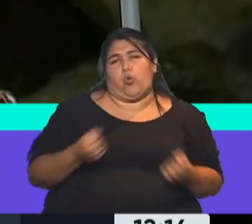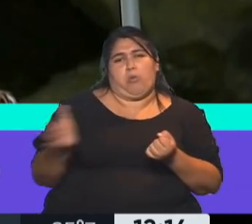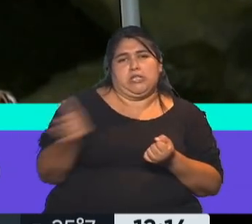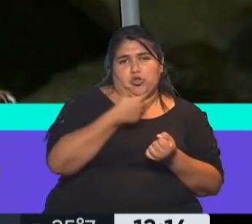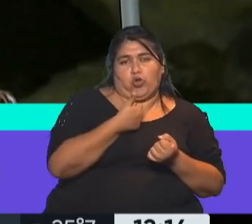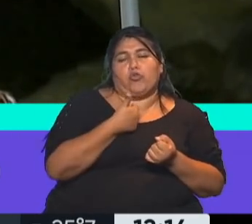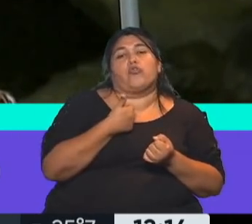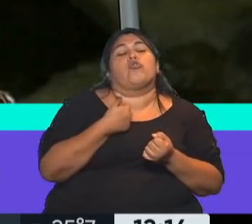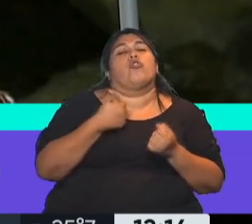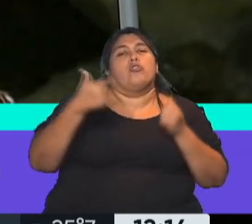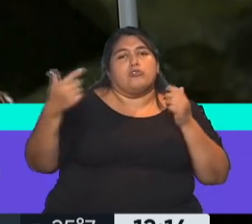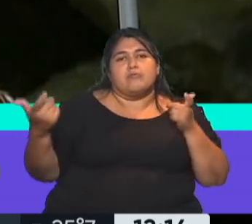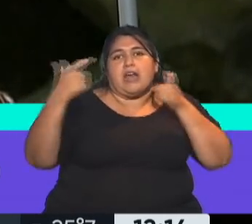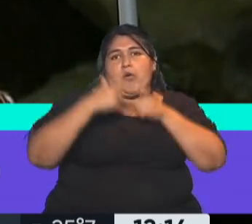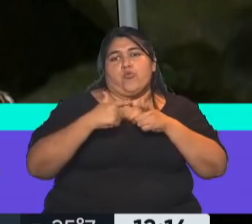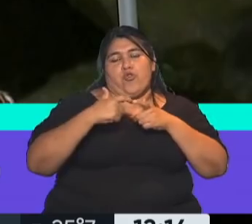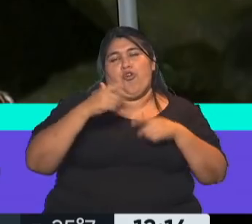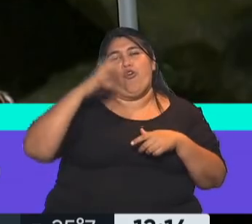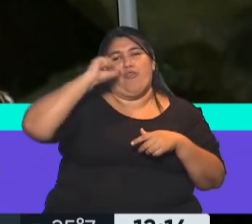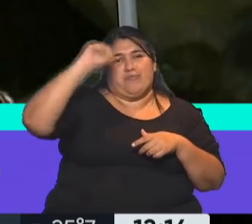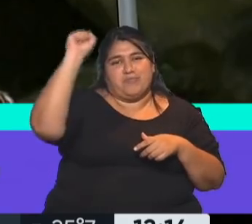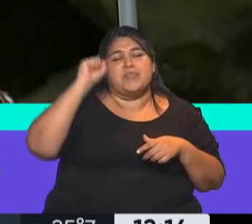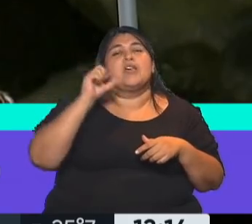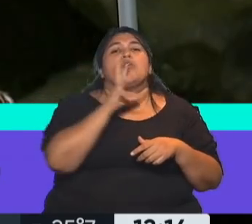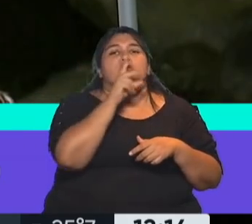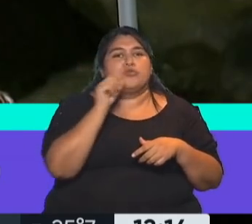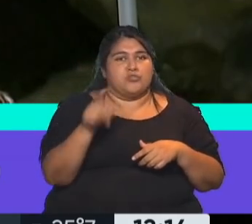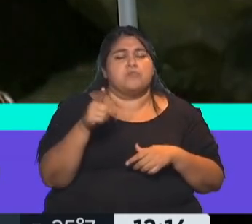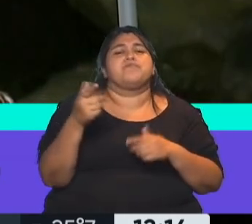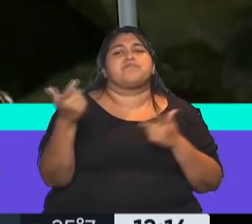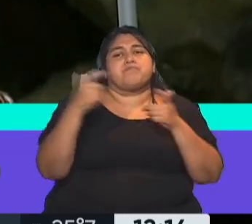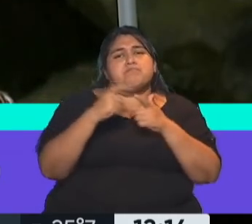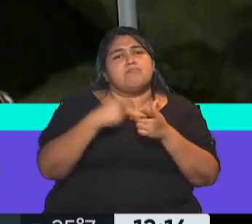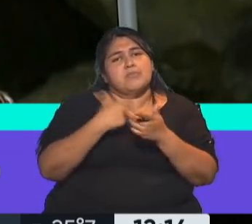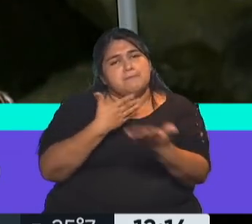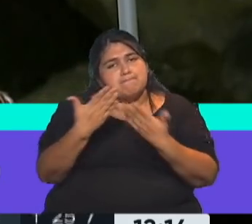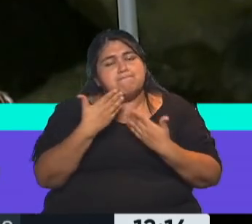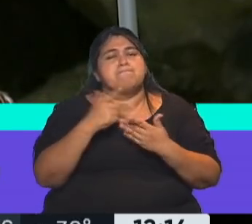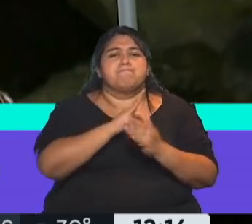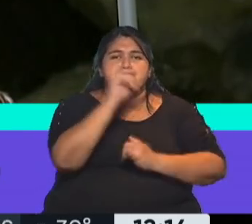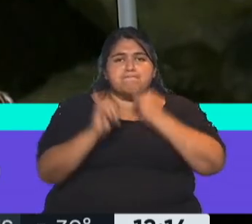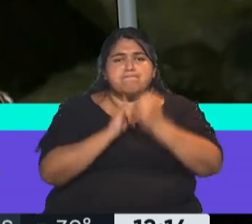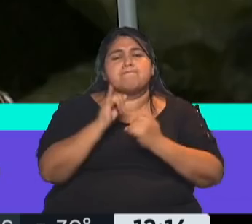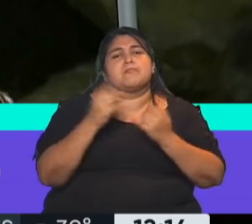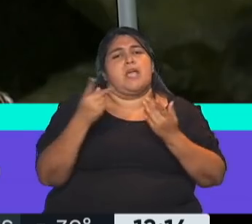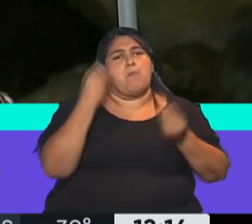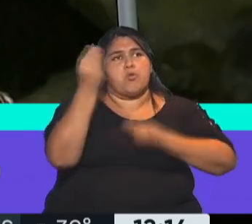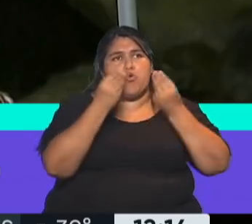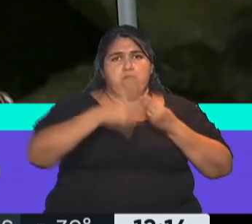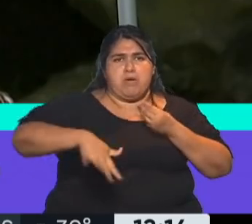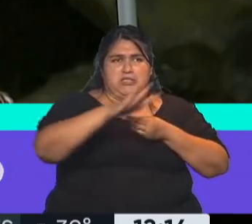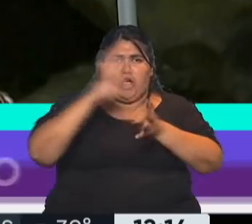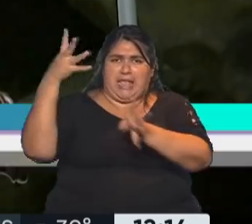con el embajador ruso en el Vaticano, Alexander Avdev, expresando su preocupación por el ataque en